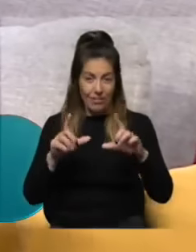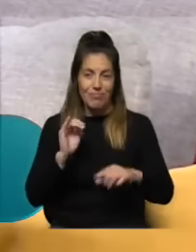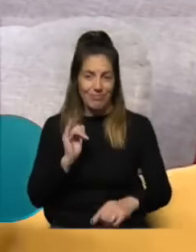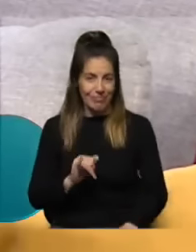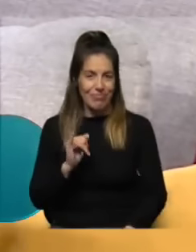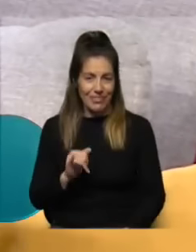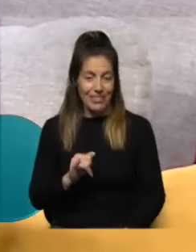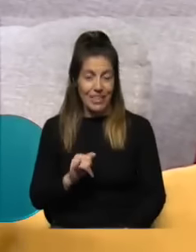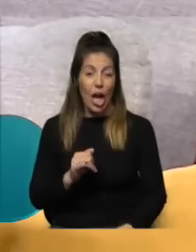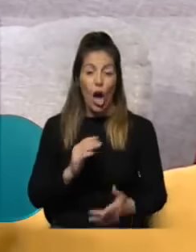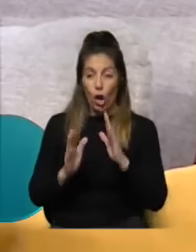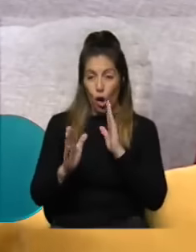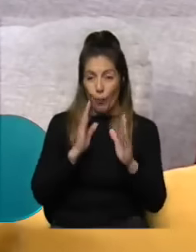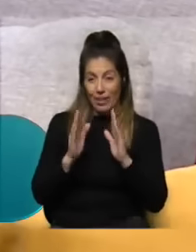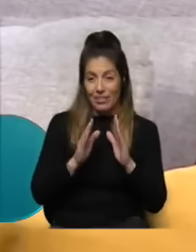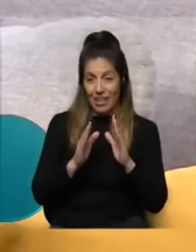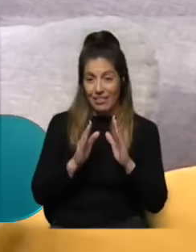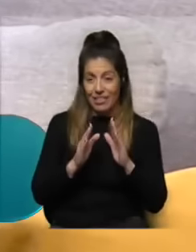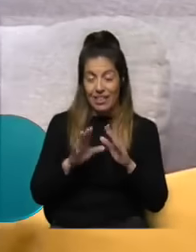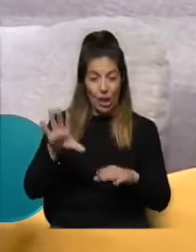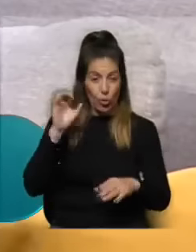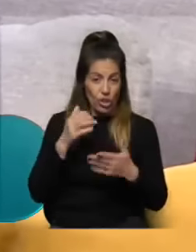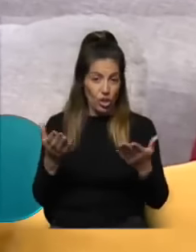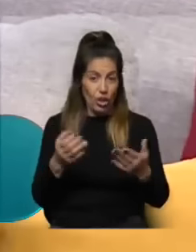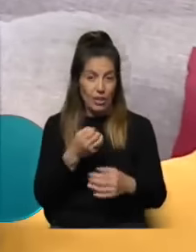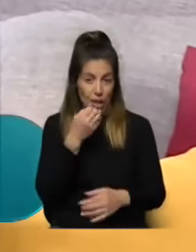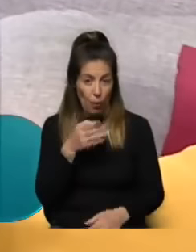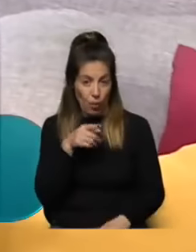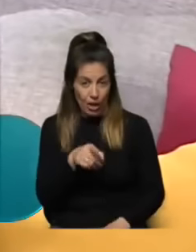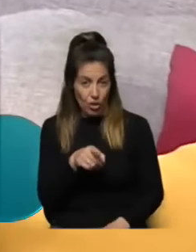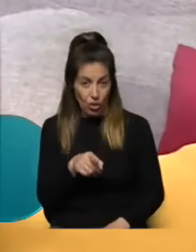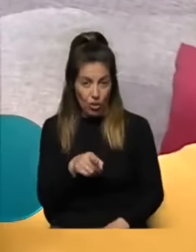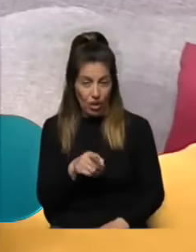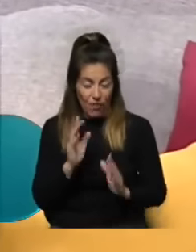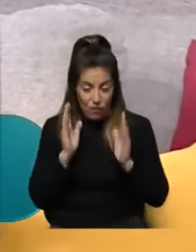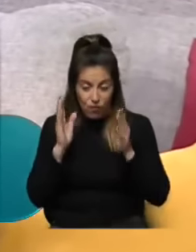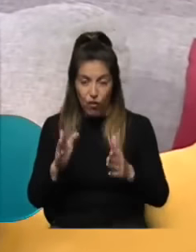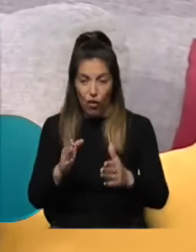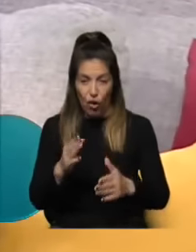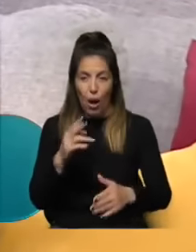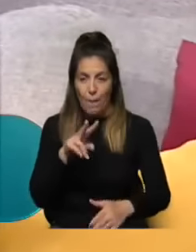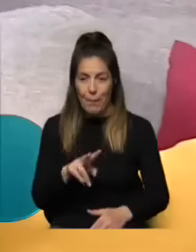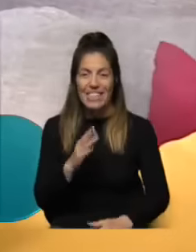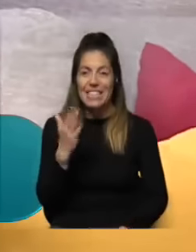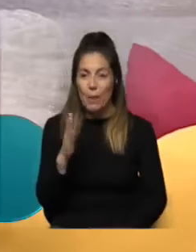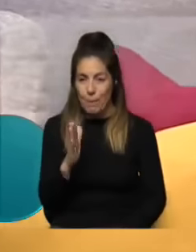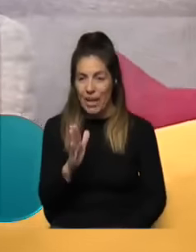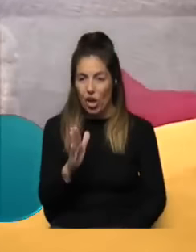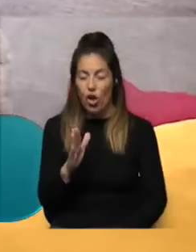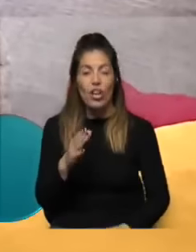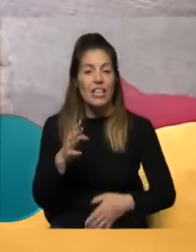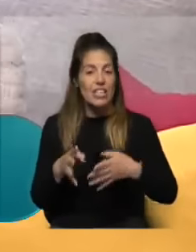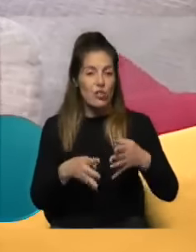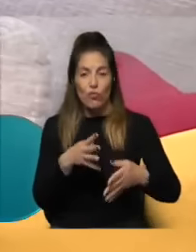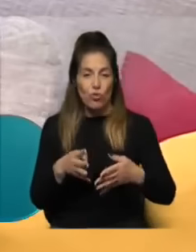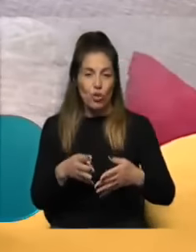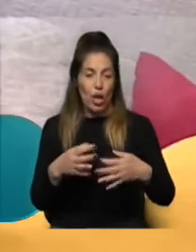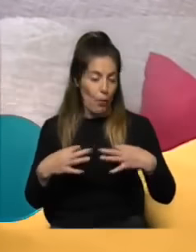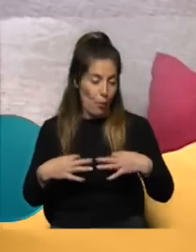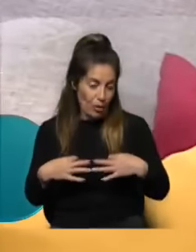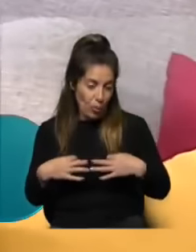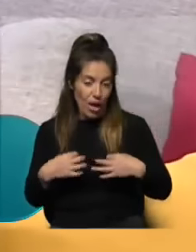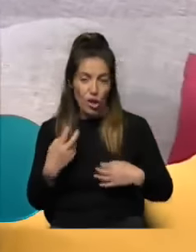están escuchando en este programa, está bueno que pongan el foco en ver si tienen espejos, si funciona para un vestuario o para verse